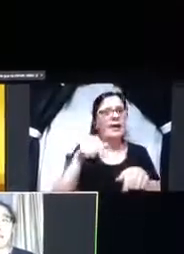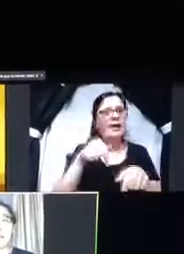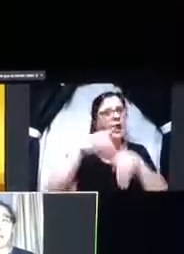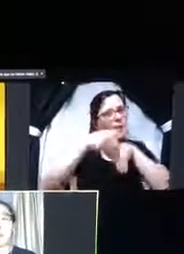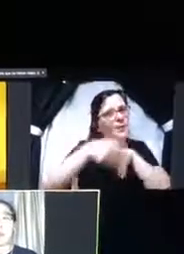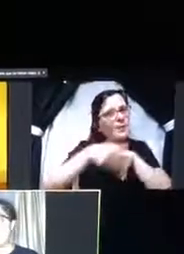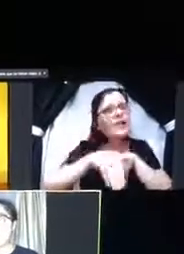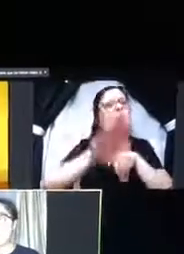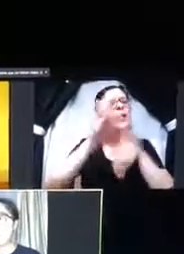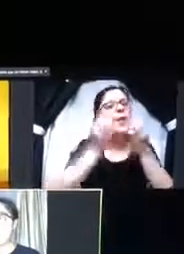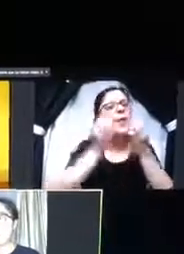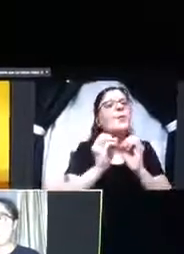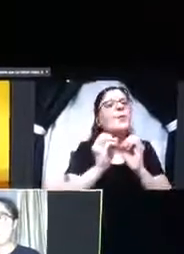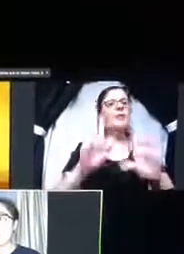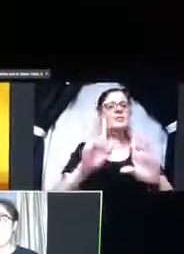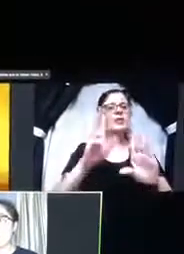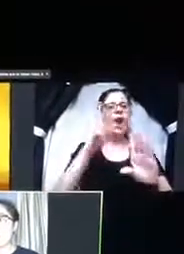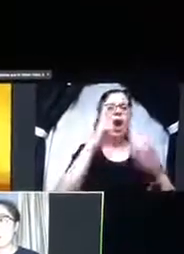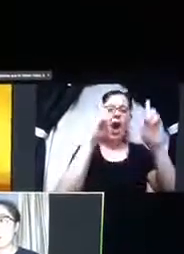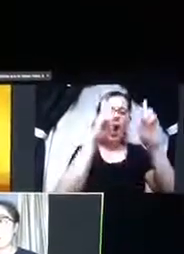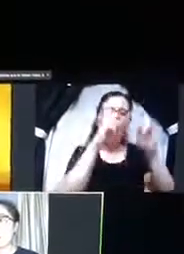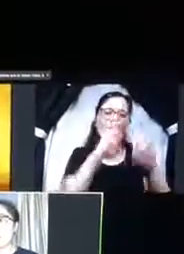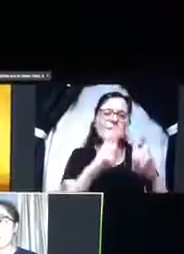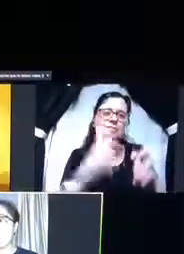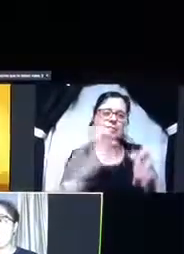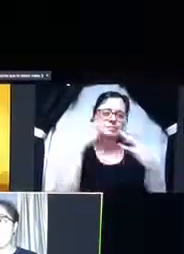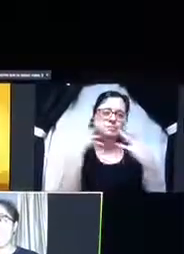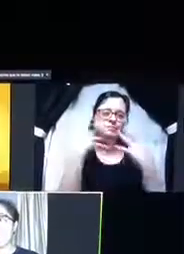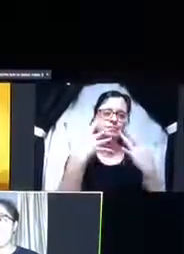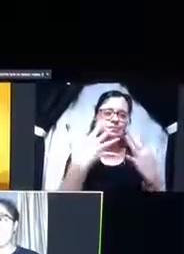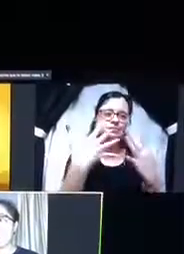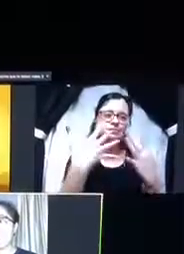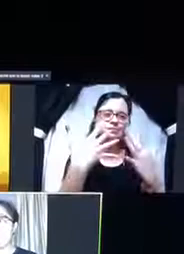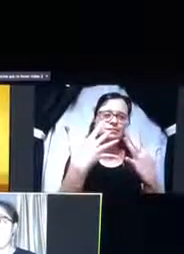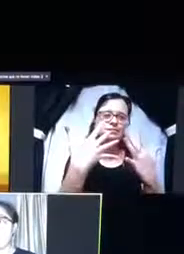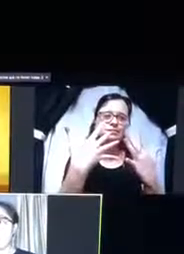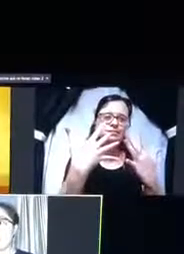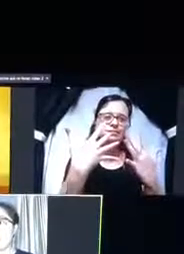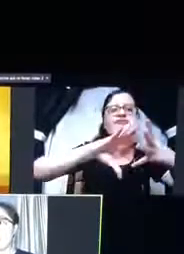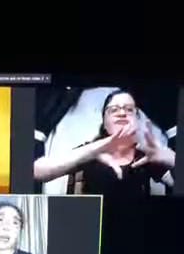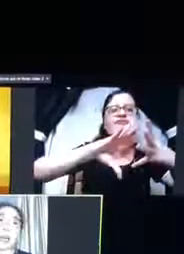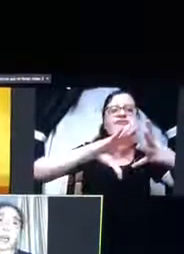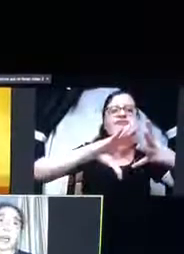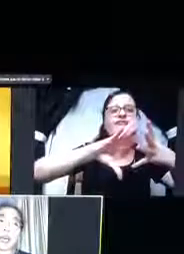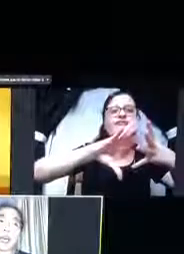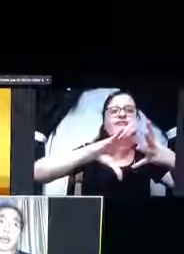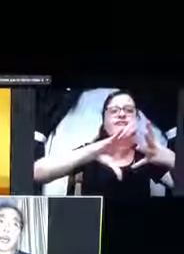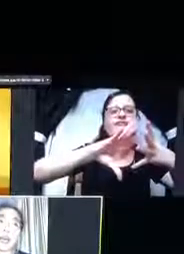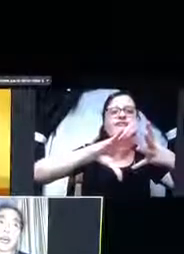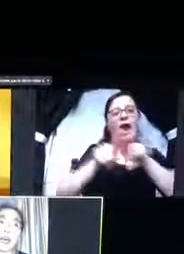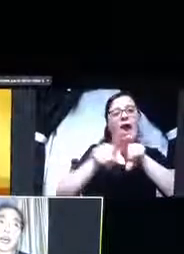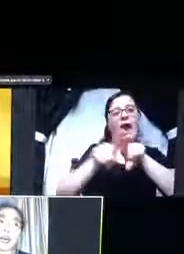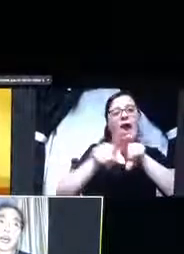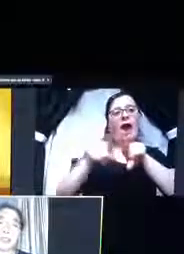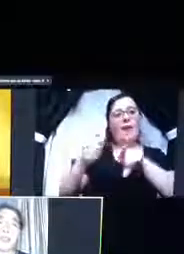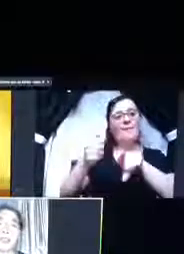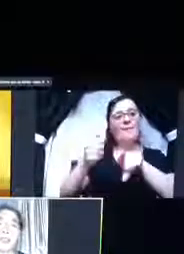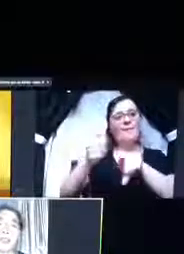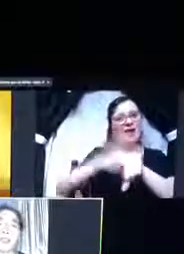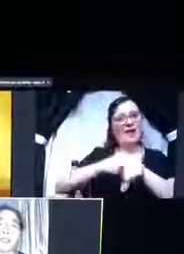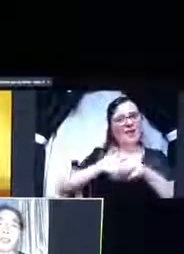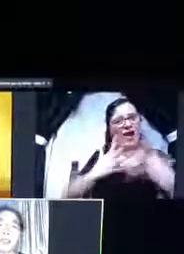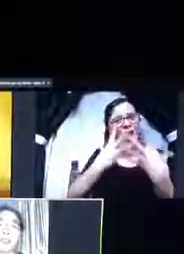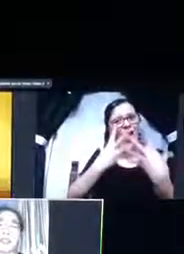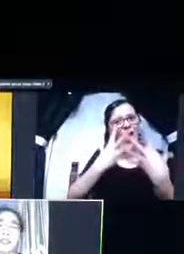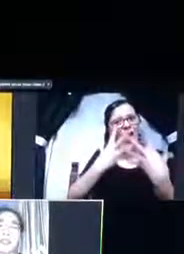abordar y empiezo a investigar nuevas formas para que Melo pueda empezar a ingresar a